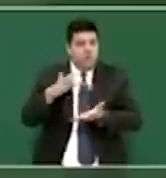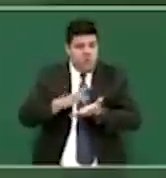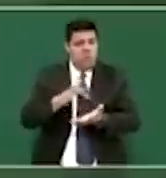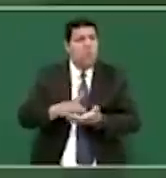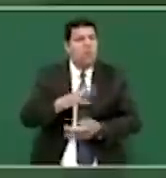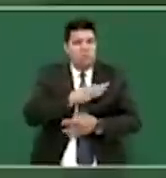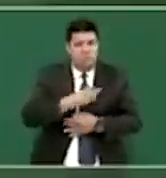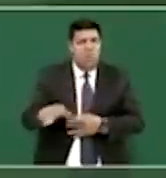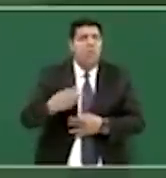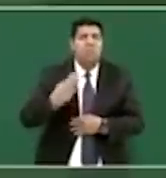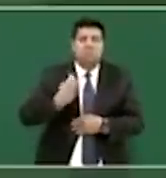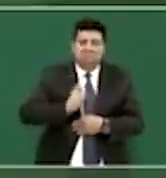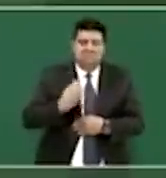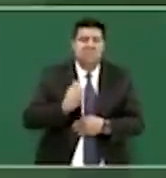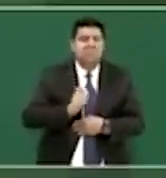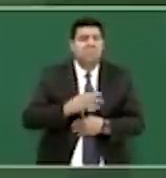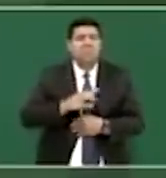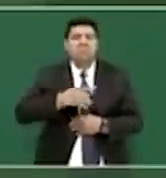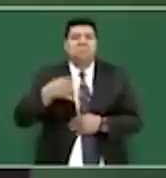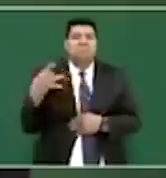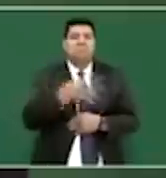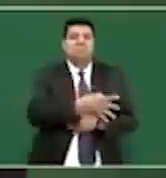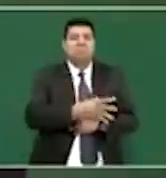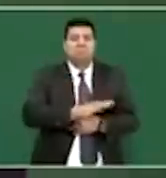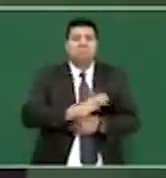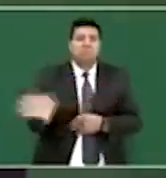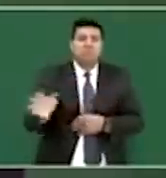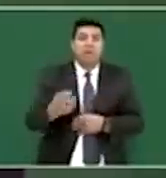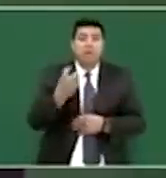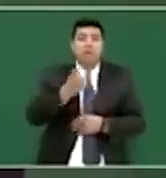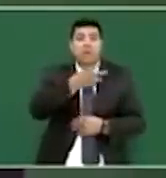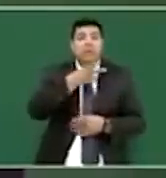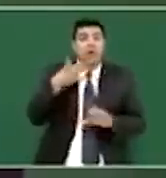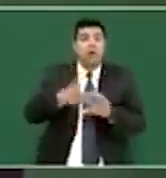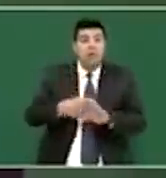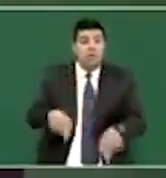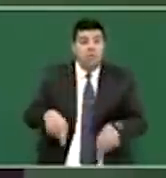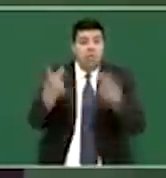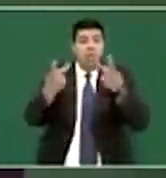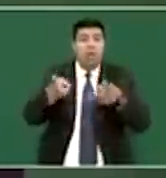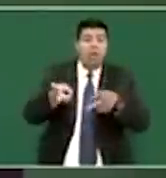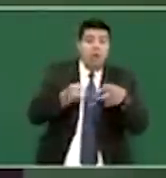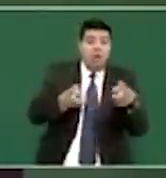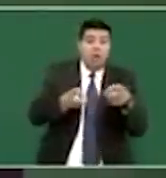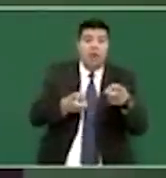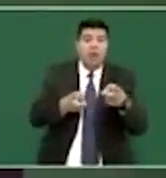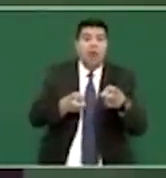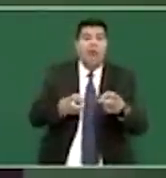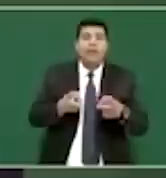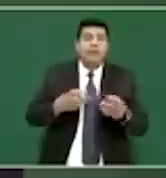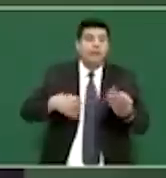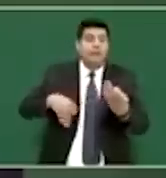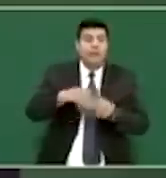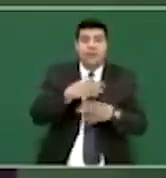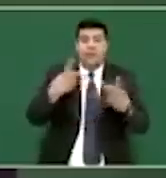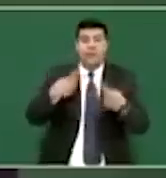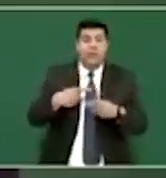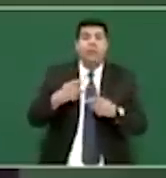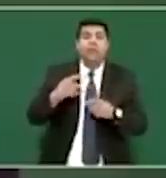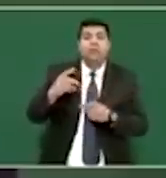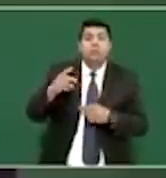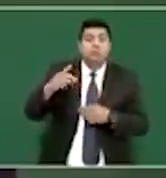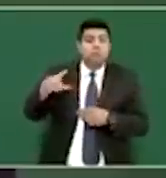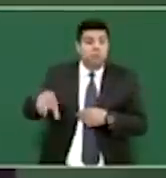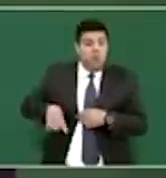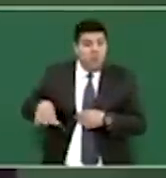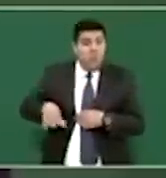puede acabar con la corrupción. Que no haya huachicol ni arriba ni abajo. Y ese es